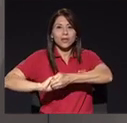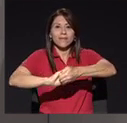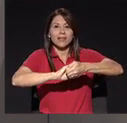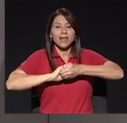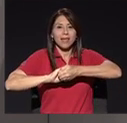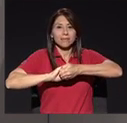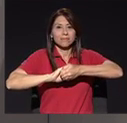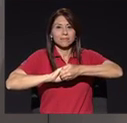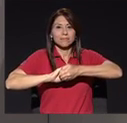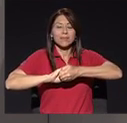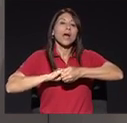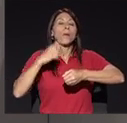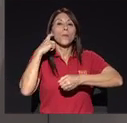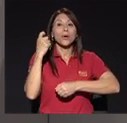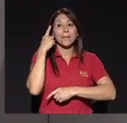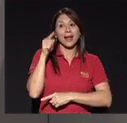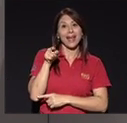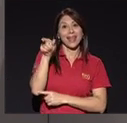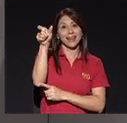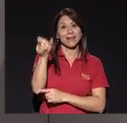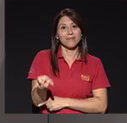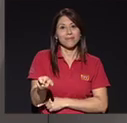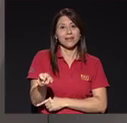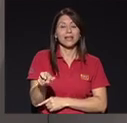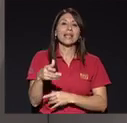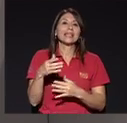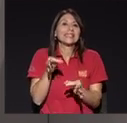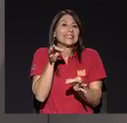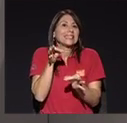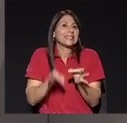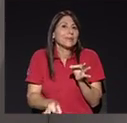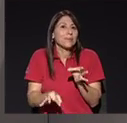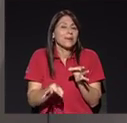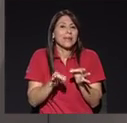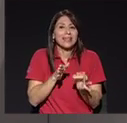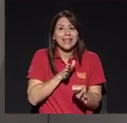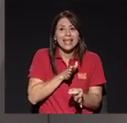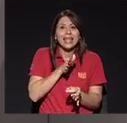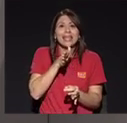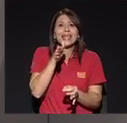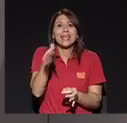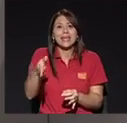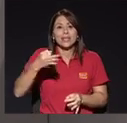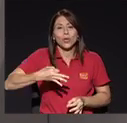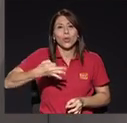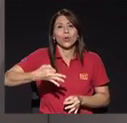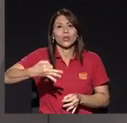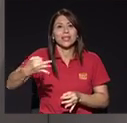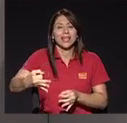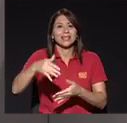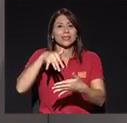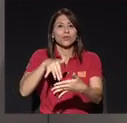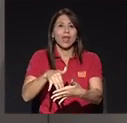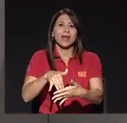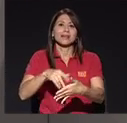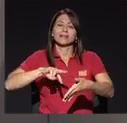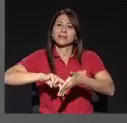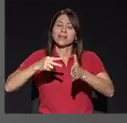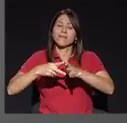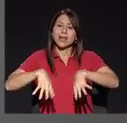la sociedad, pues para él, dada su condición, es un reto el simple hecho de desplazarse cada día para ir a sus clases.